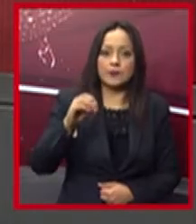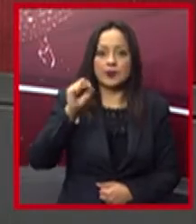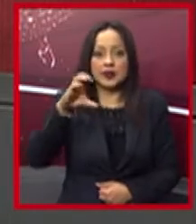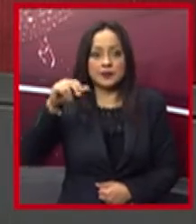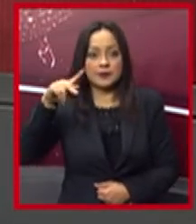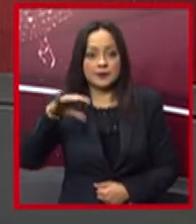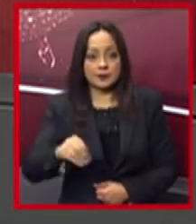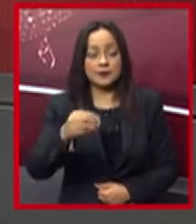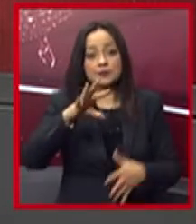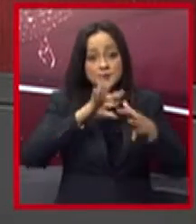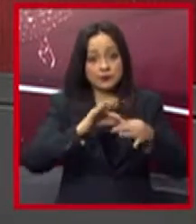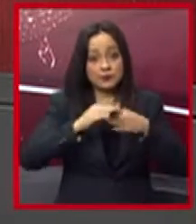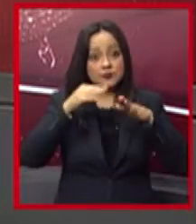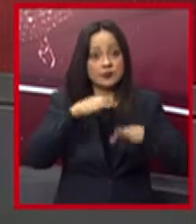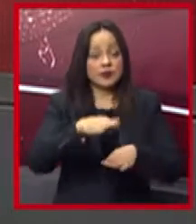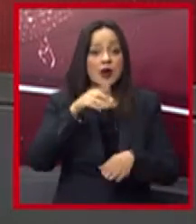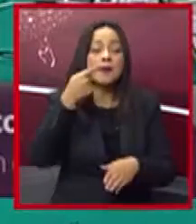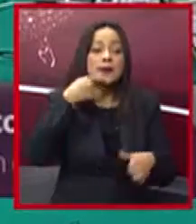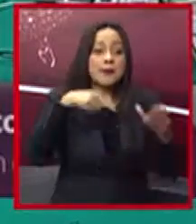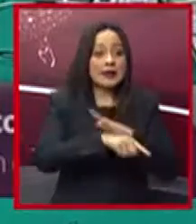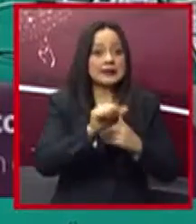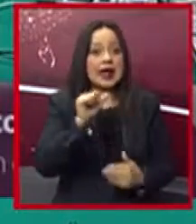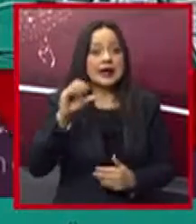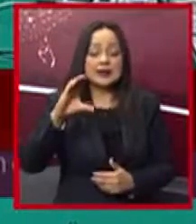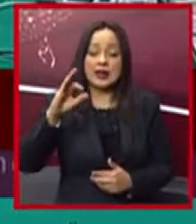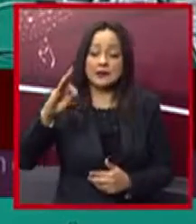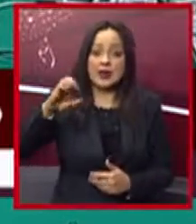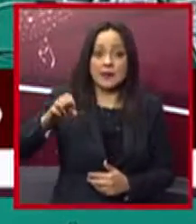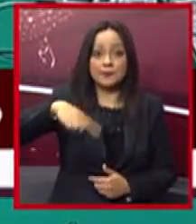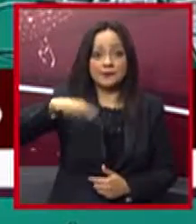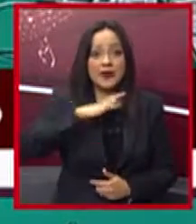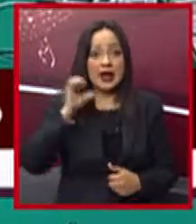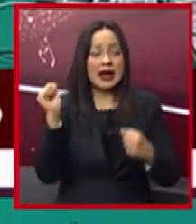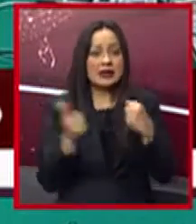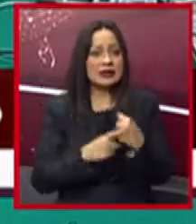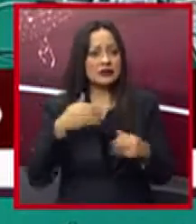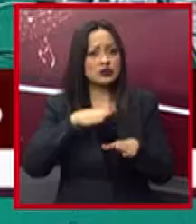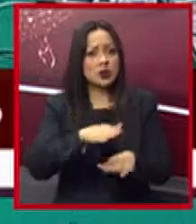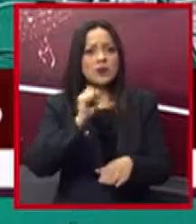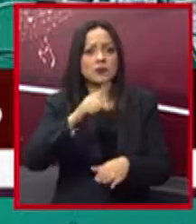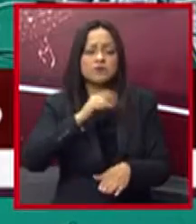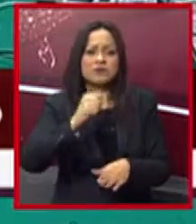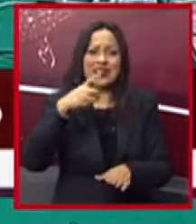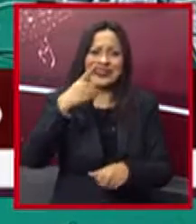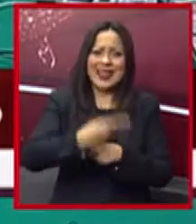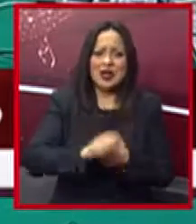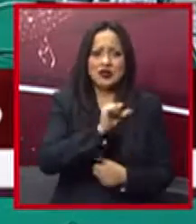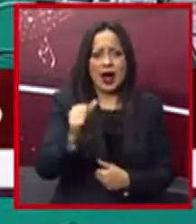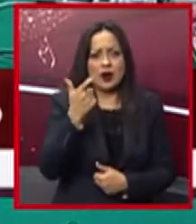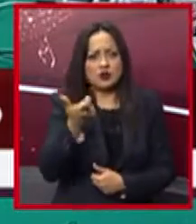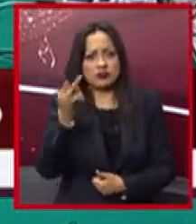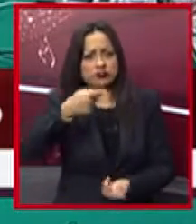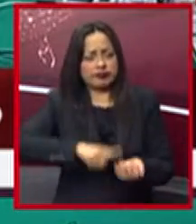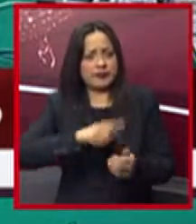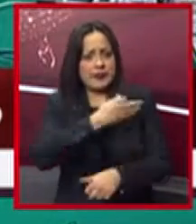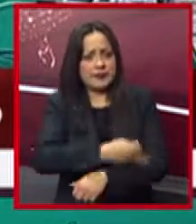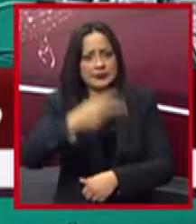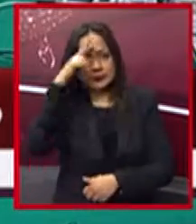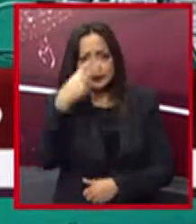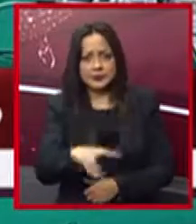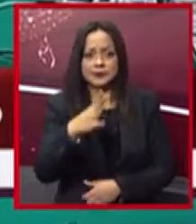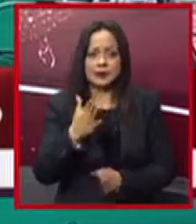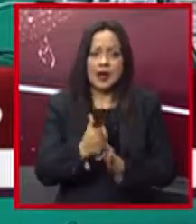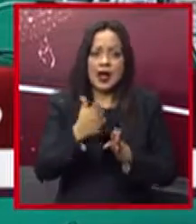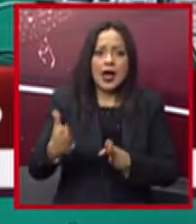las demandas en contra de la CFE y los cobros excesivos en perjuicio de la economía de las familias mexicanas, quienes en el último